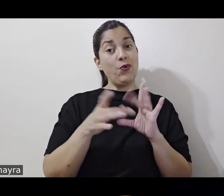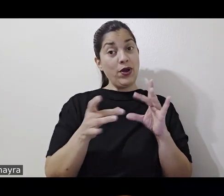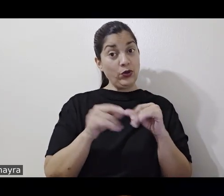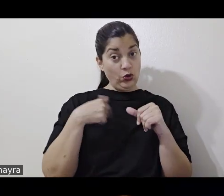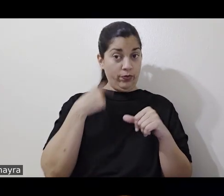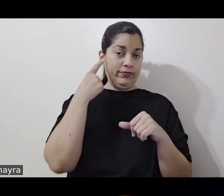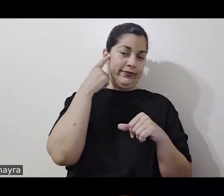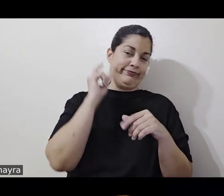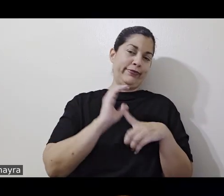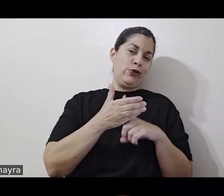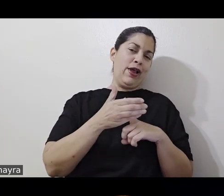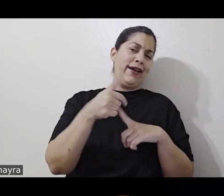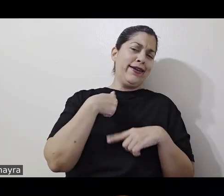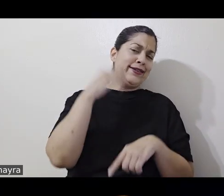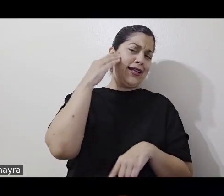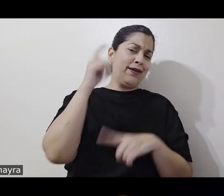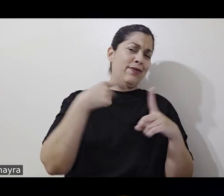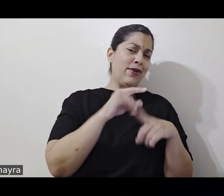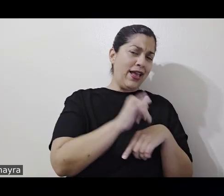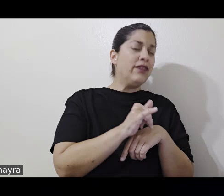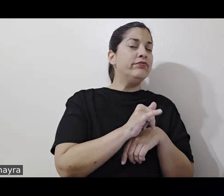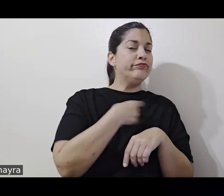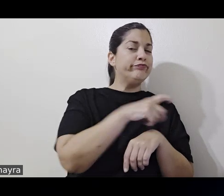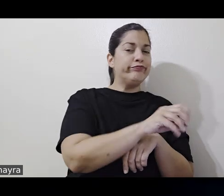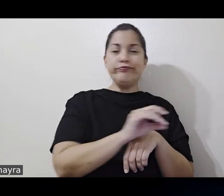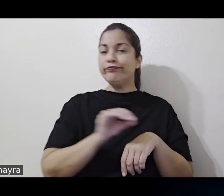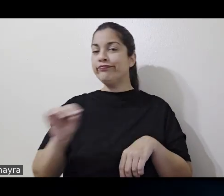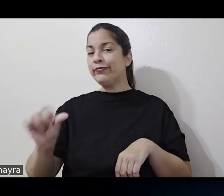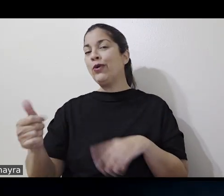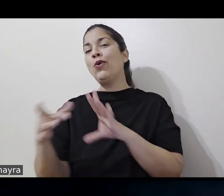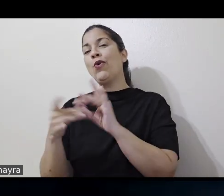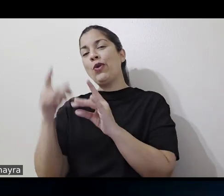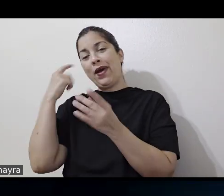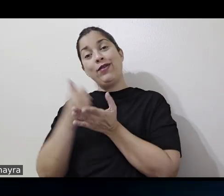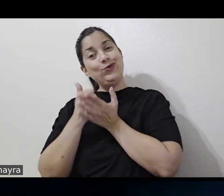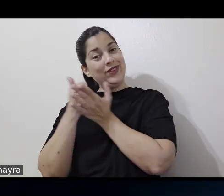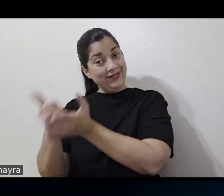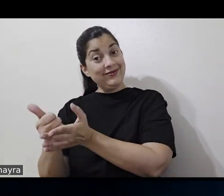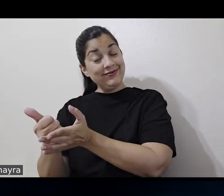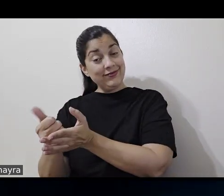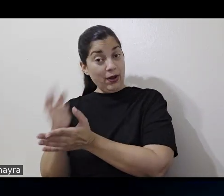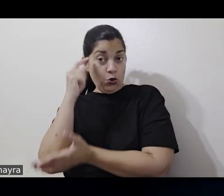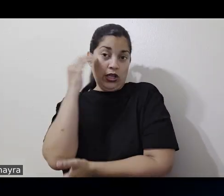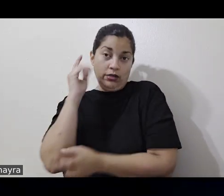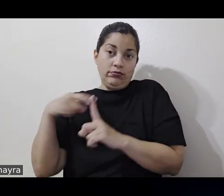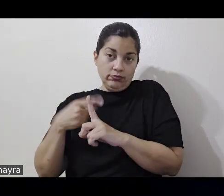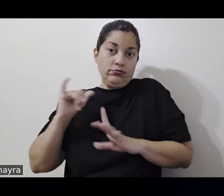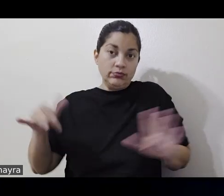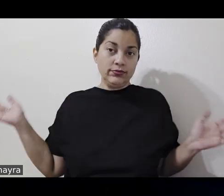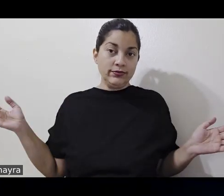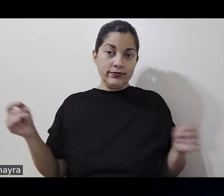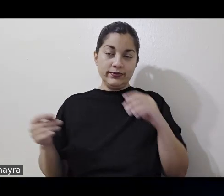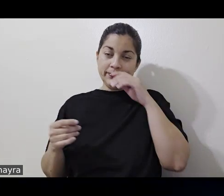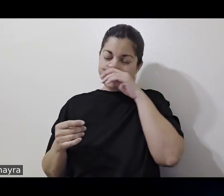personaje estaba allá y sabe de esto, así que lo tengo que poner en este cuento para que ayude, porque tiene conocimiento sobre eso, sí. O sea, lo provoca,